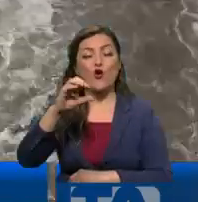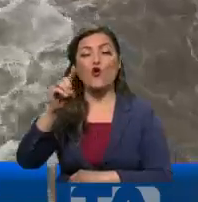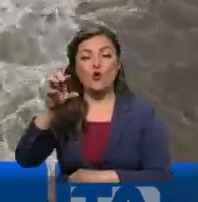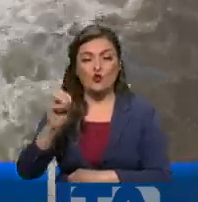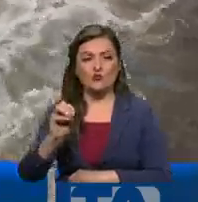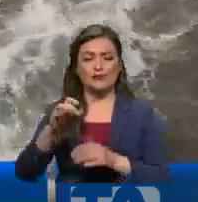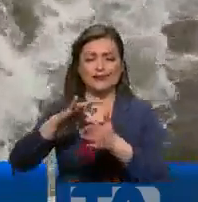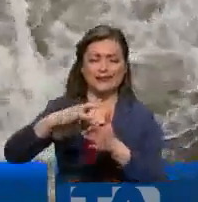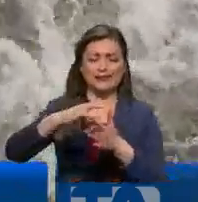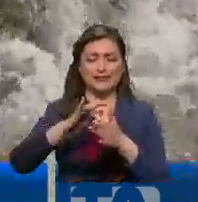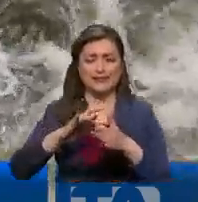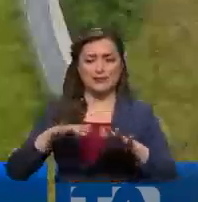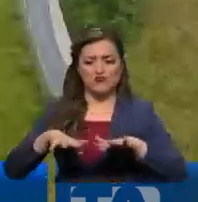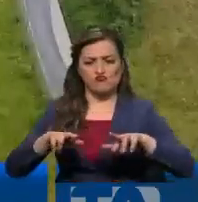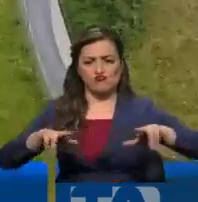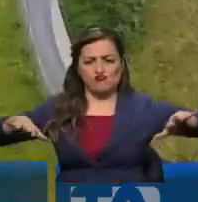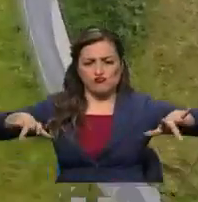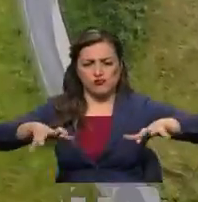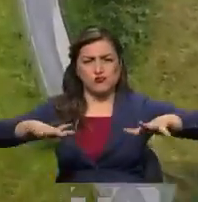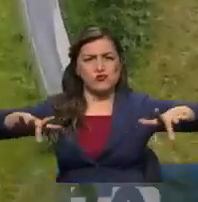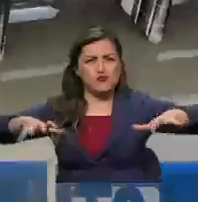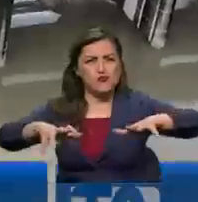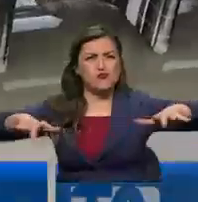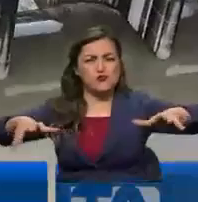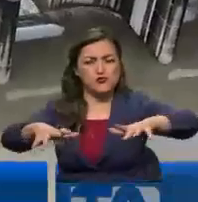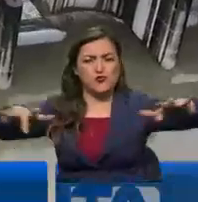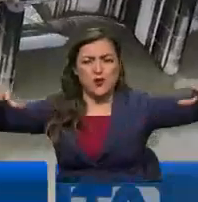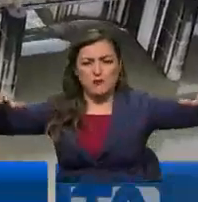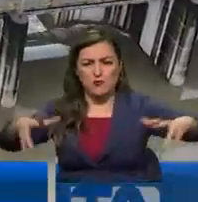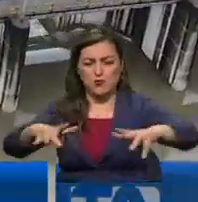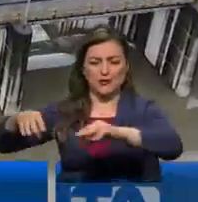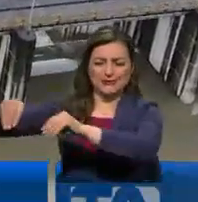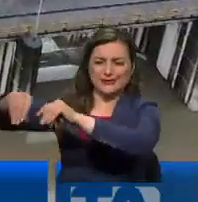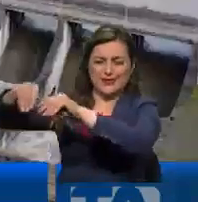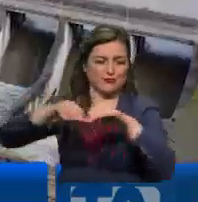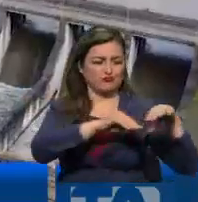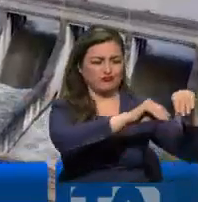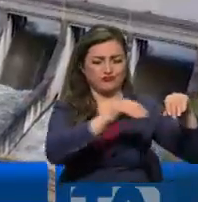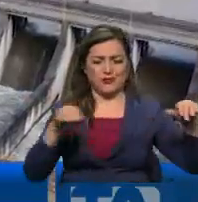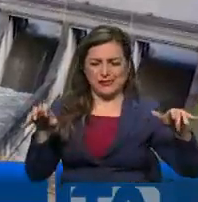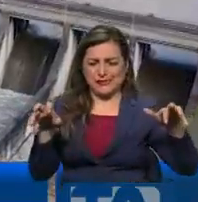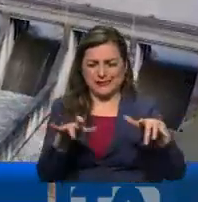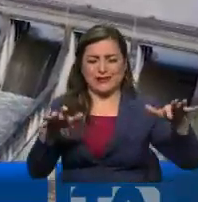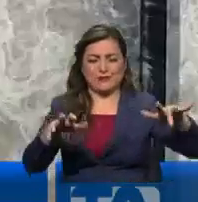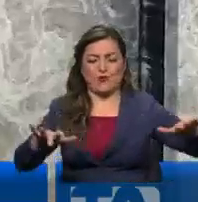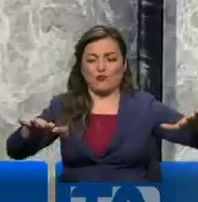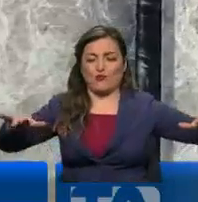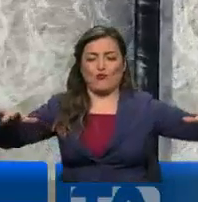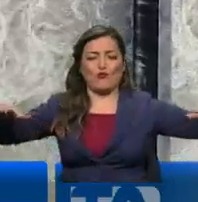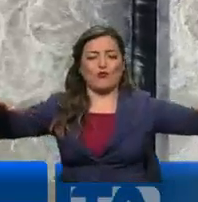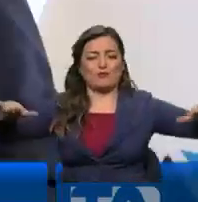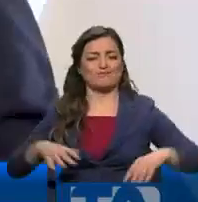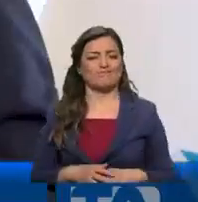grave riesgo frente a la erosión regresiva en el río Coca, lo que amenaza con destruir las obras de captación de la central hidroeléctrica más grande